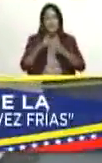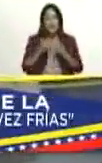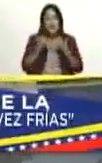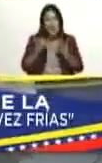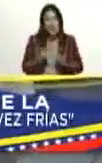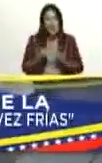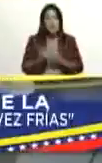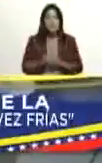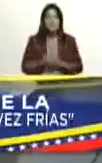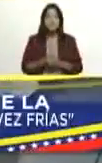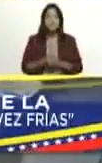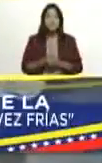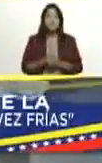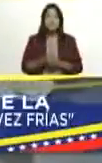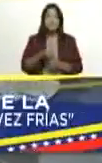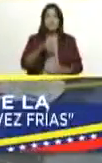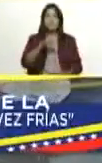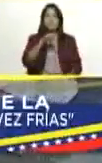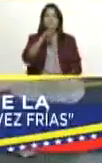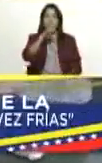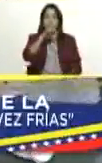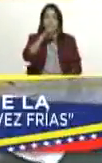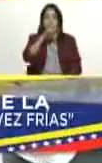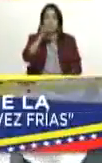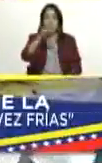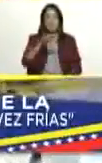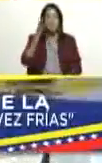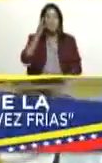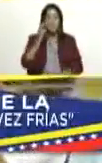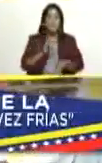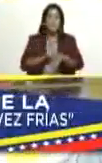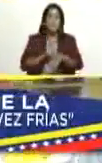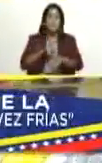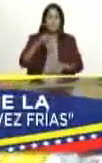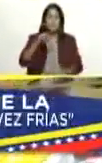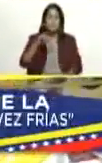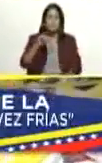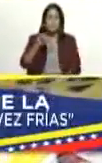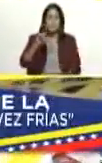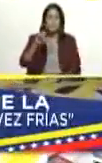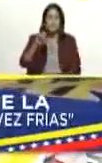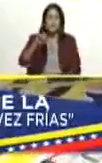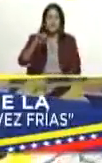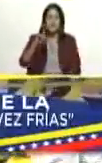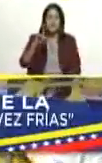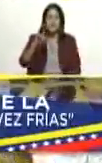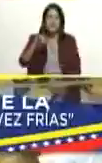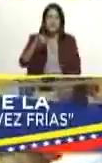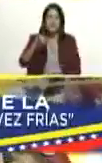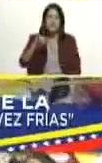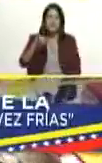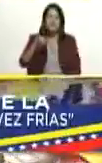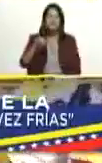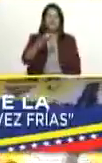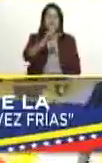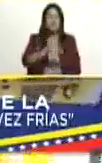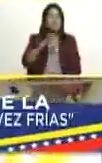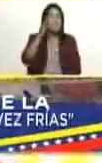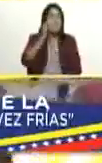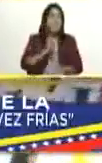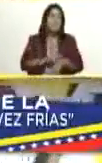continuación, palabras de la ciudadana doctora Milady Coromoto Paricahuán Morales, especialista en medicina interna,